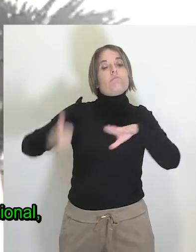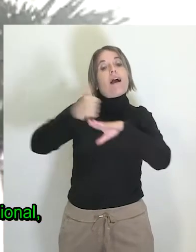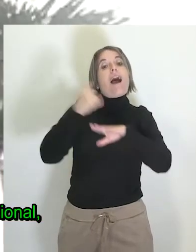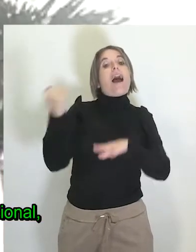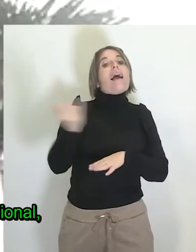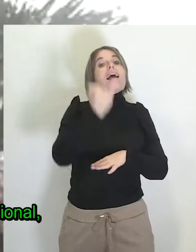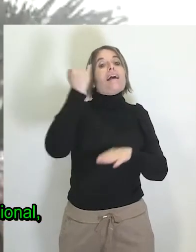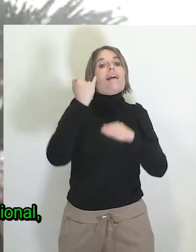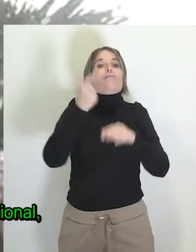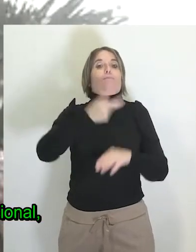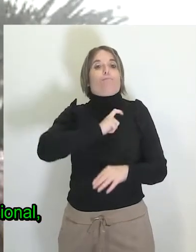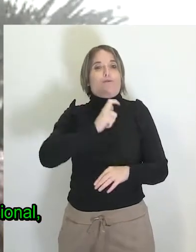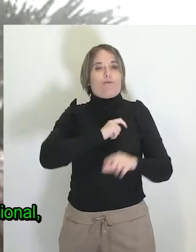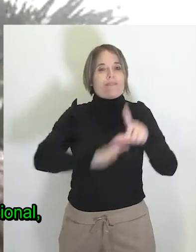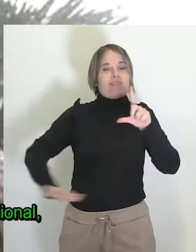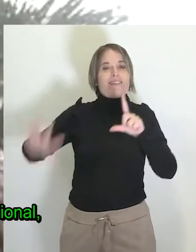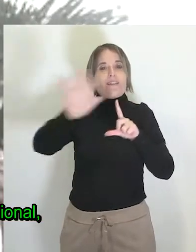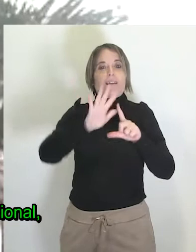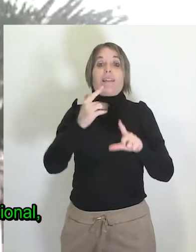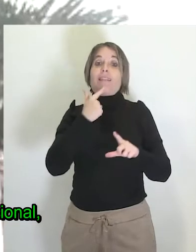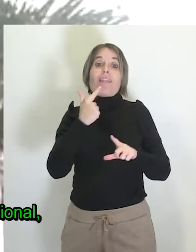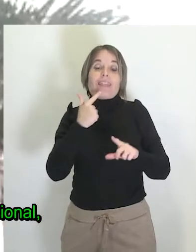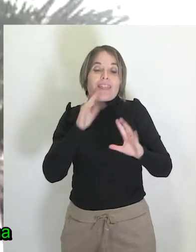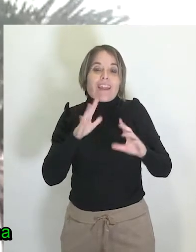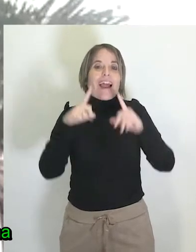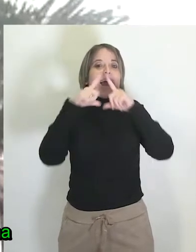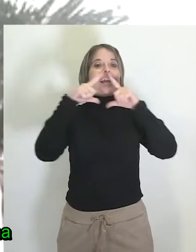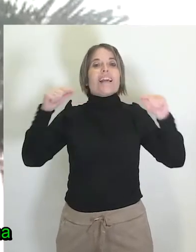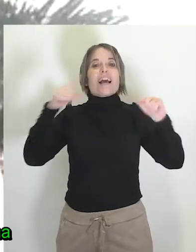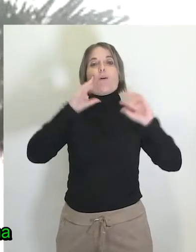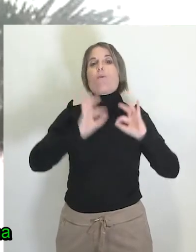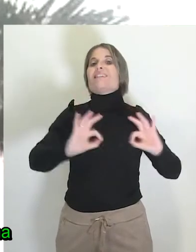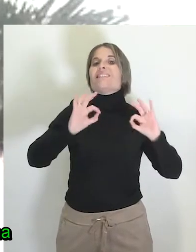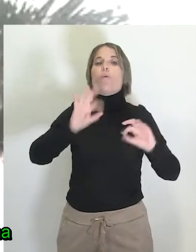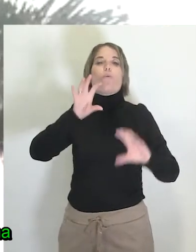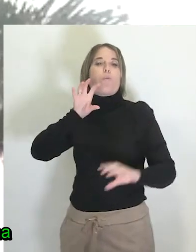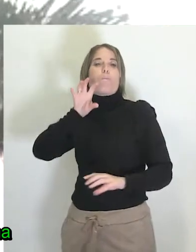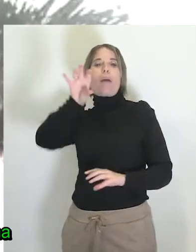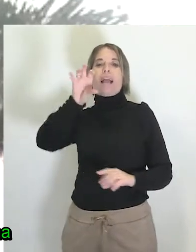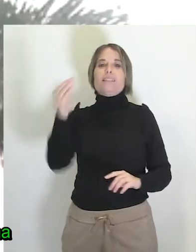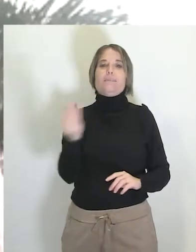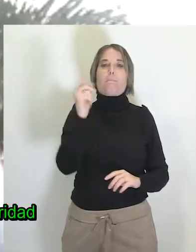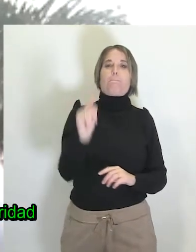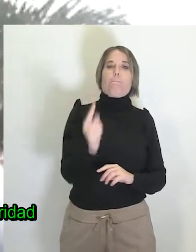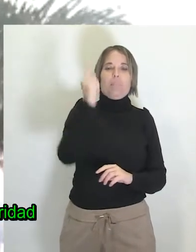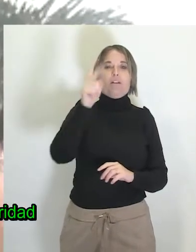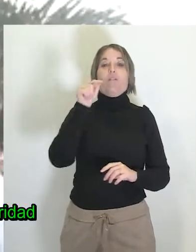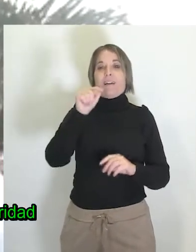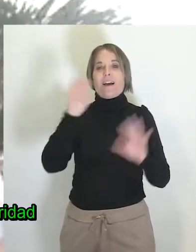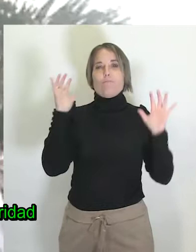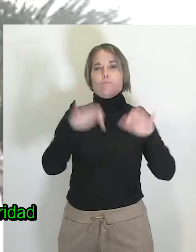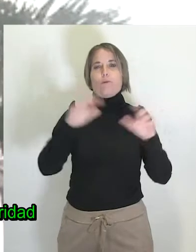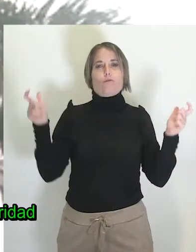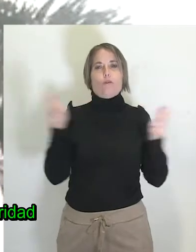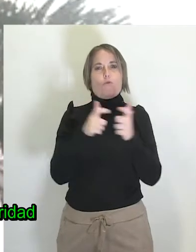jefa de la Policía Nacional, era de que Nicaragua era el país más seguro de la región centroamericana y hacían reuniones